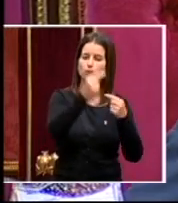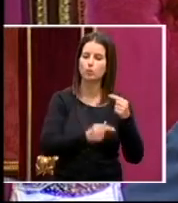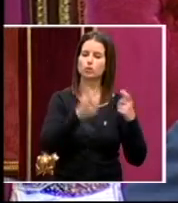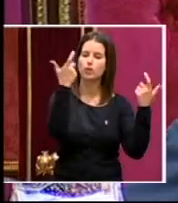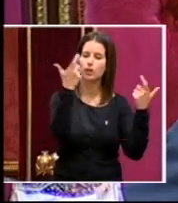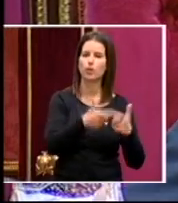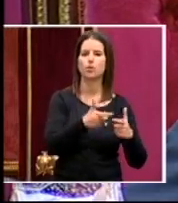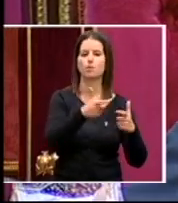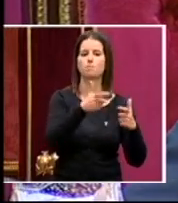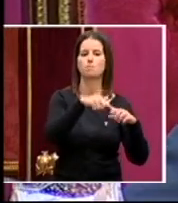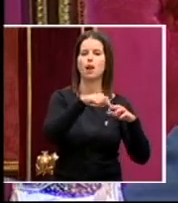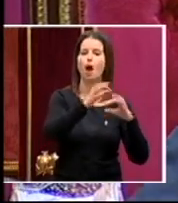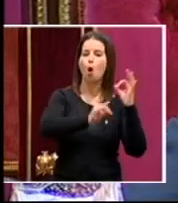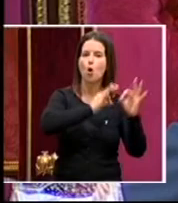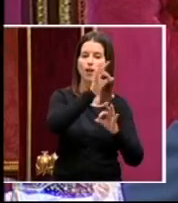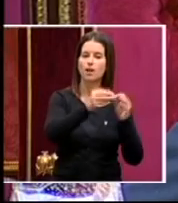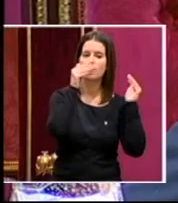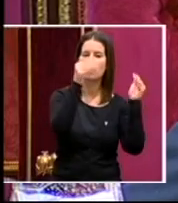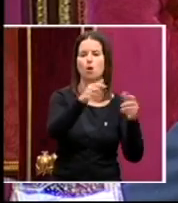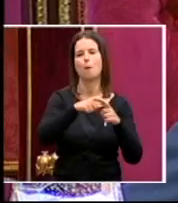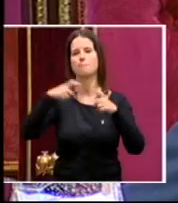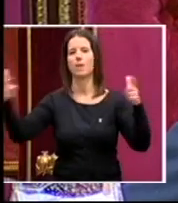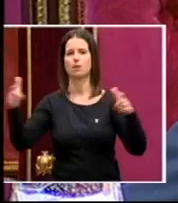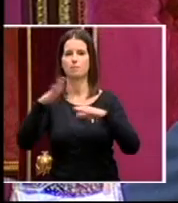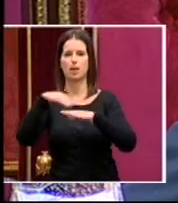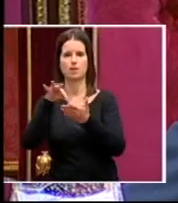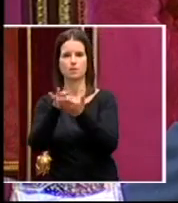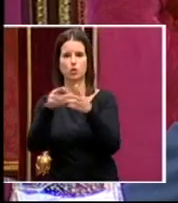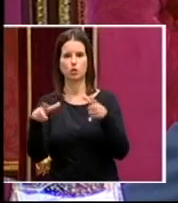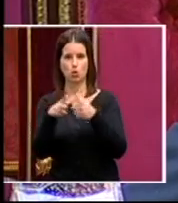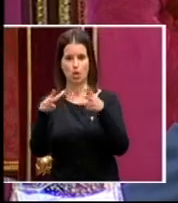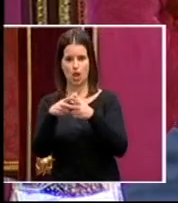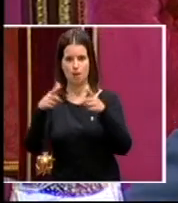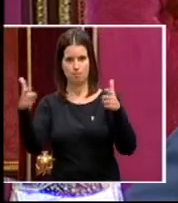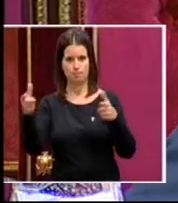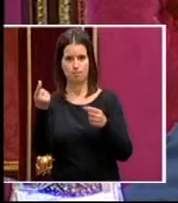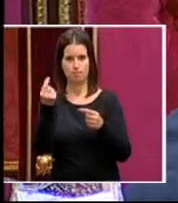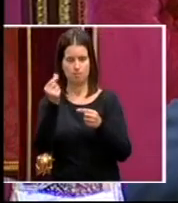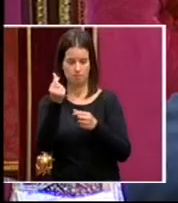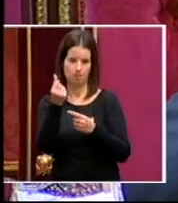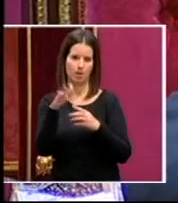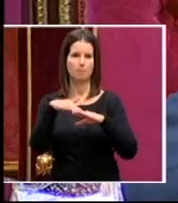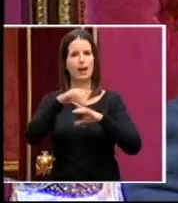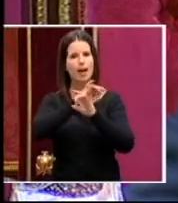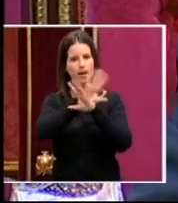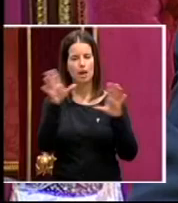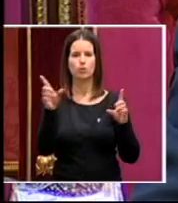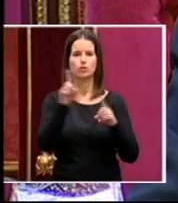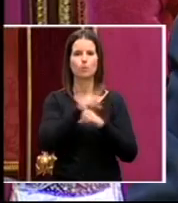a organización y aumentar las de servicios sociales. Digo, para que quede claro y que tampoco haya